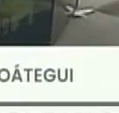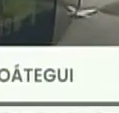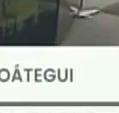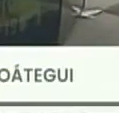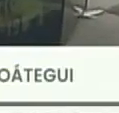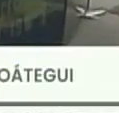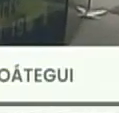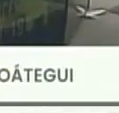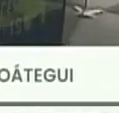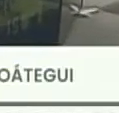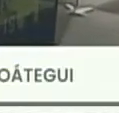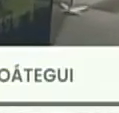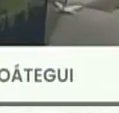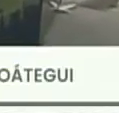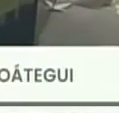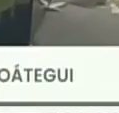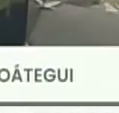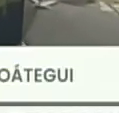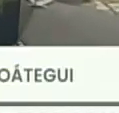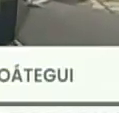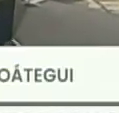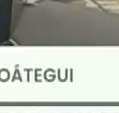son Caracas,